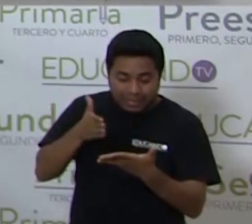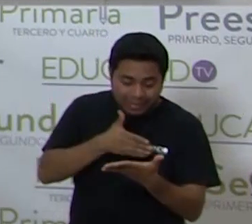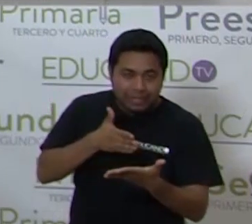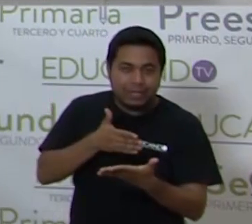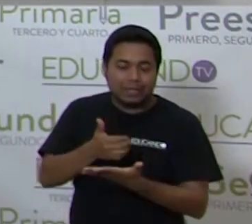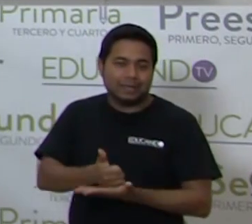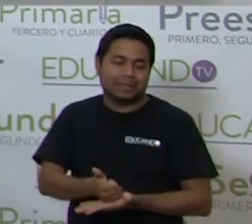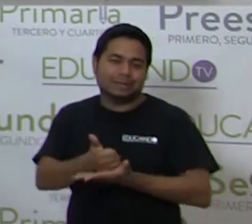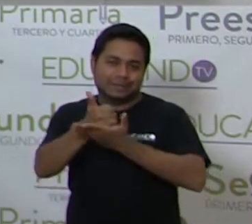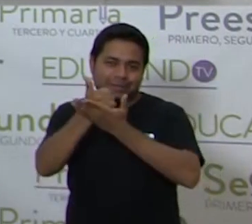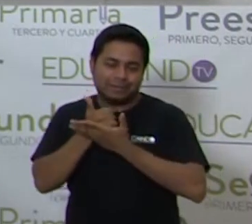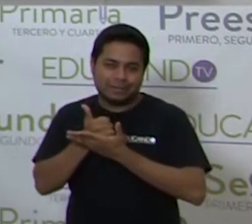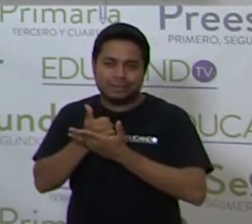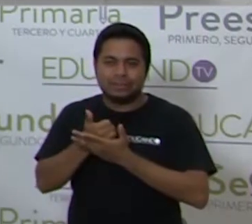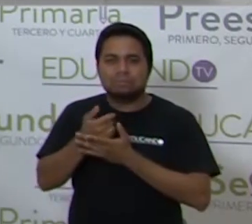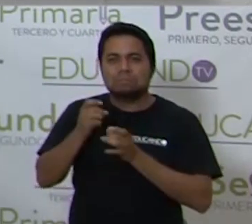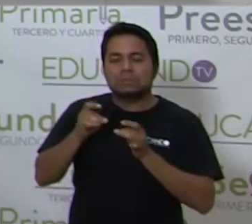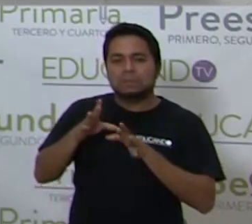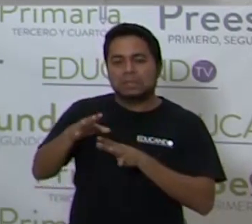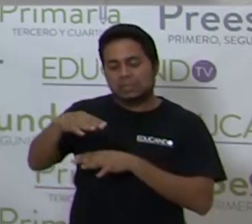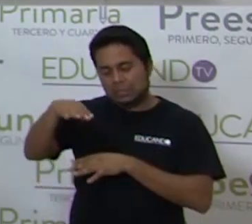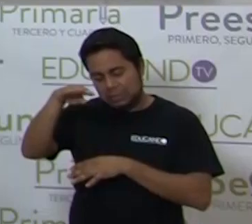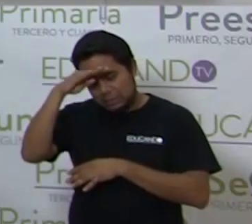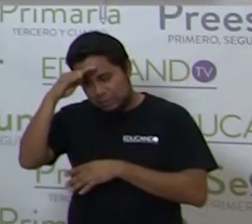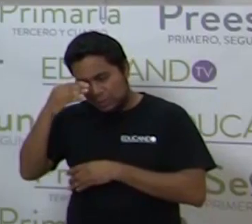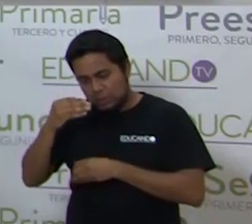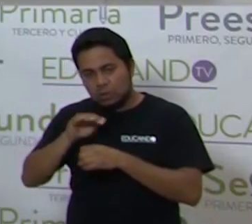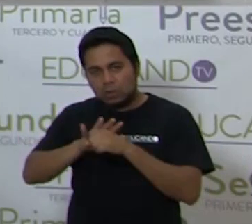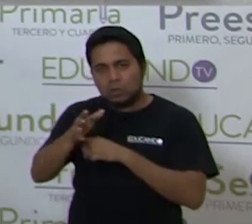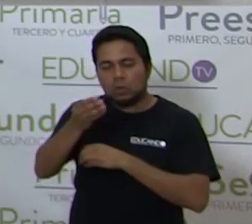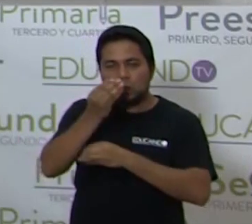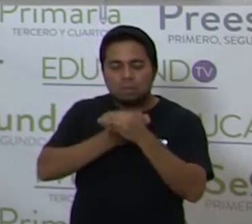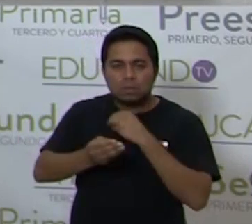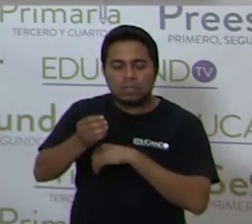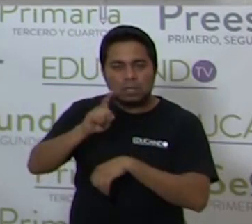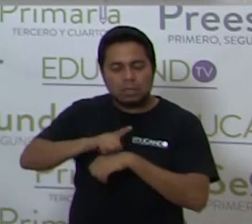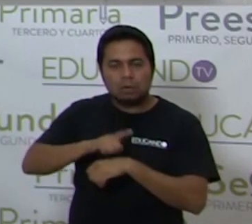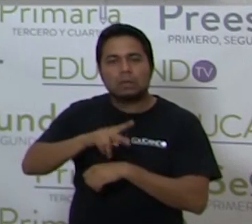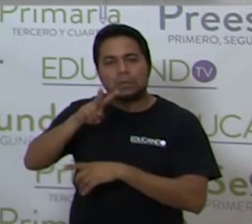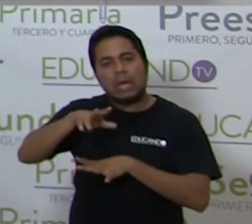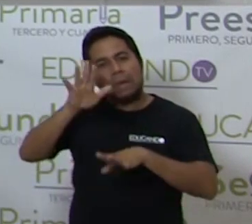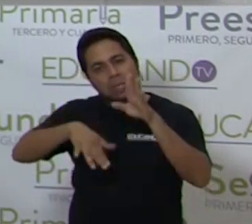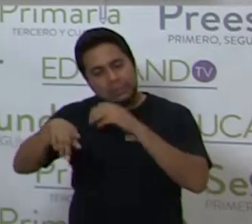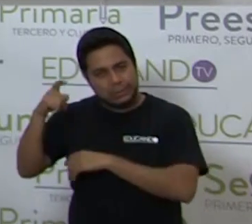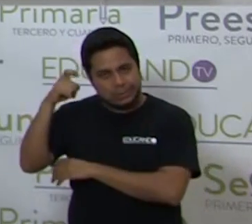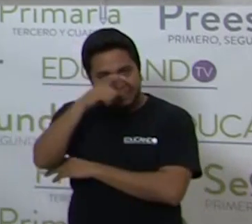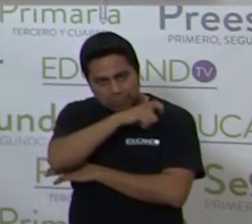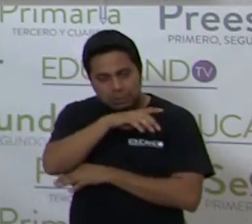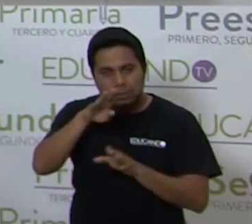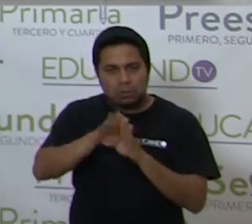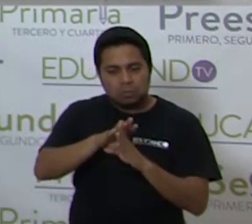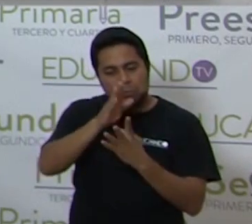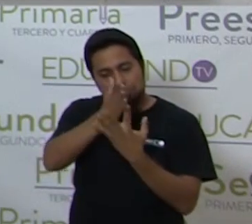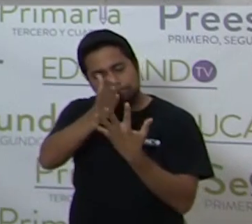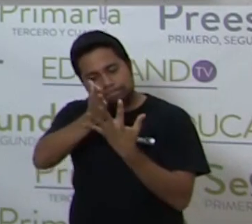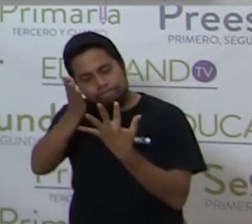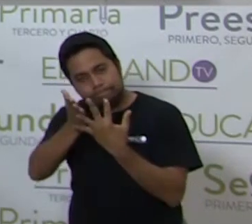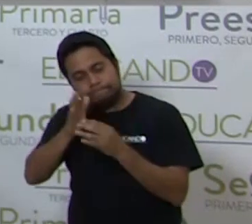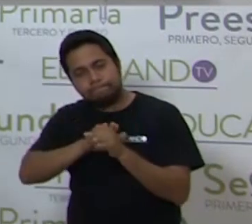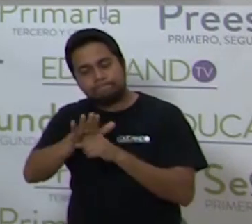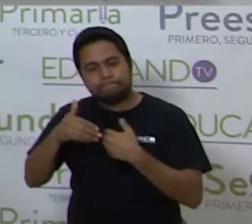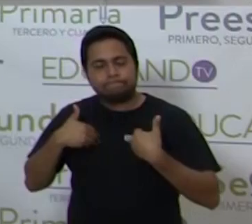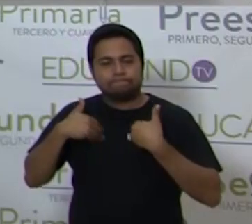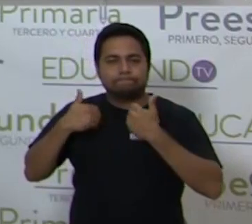porque eso de pensar en qué comida vamos a comer todos los días, le cuesta trabajo a mamá poder clasificar y entender